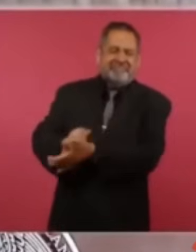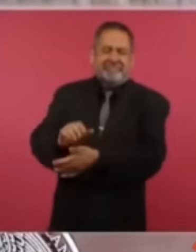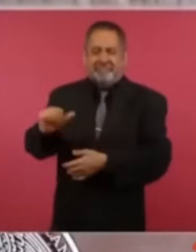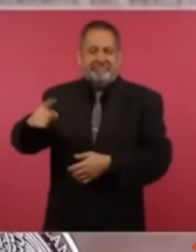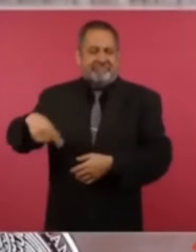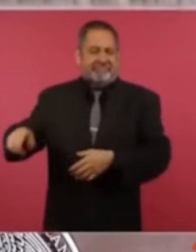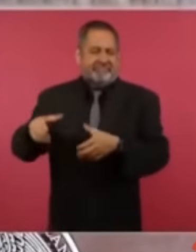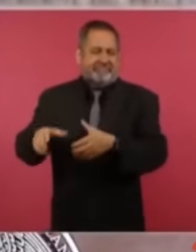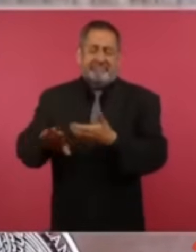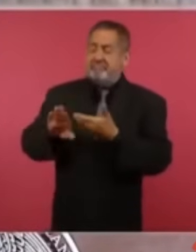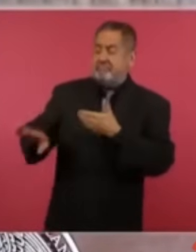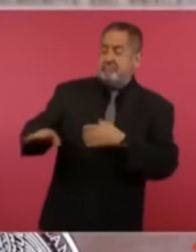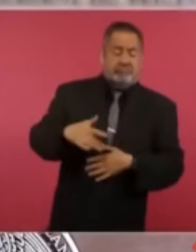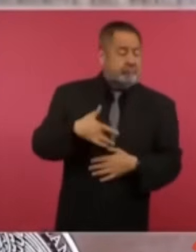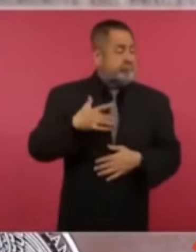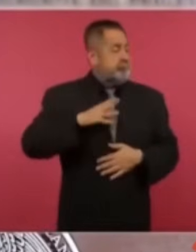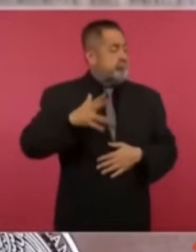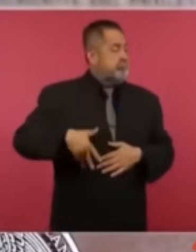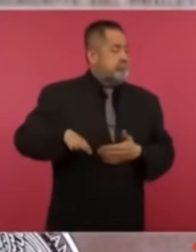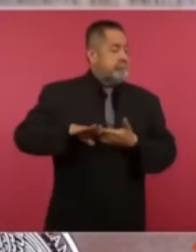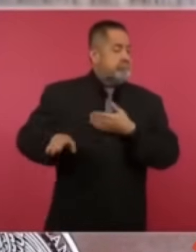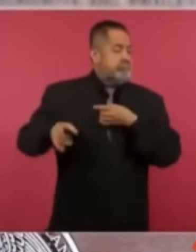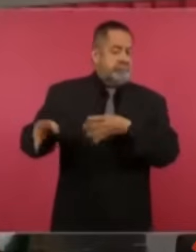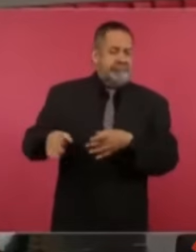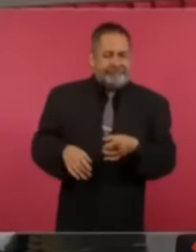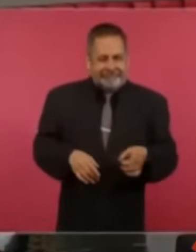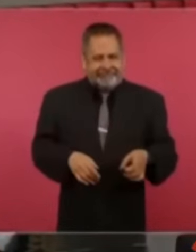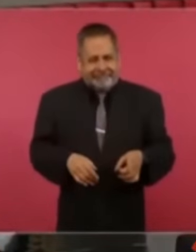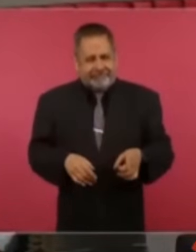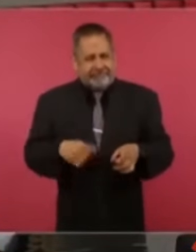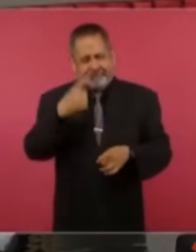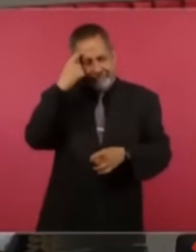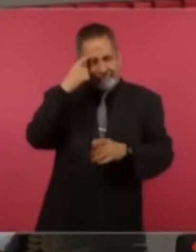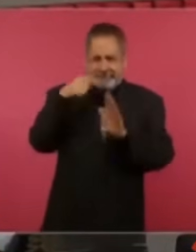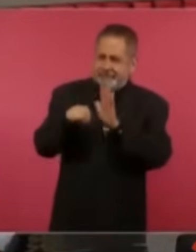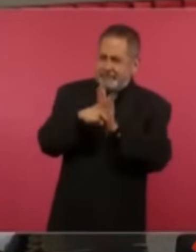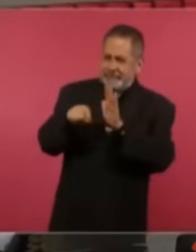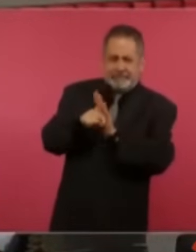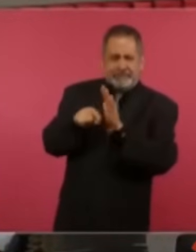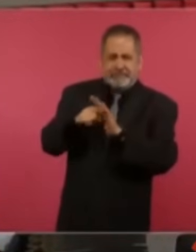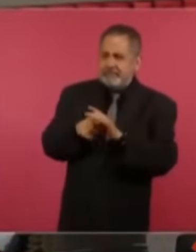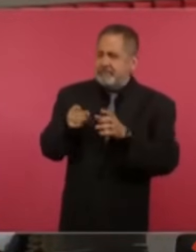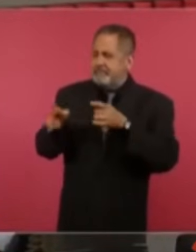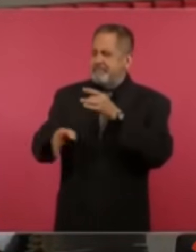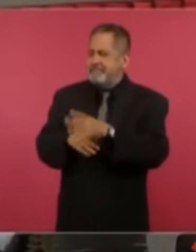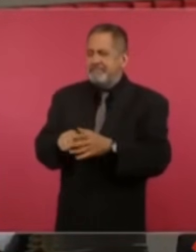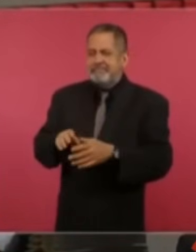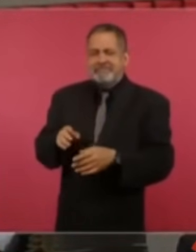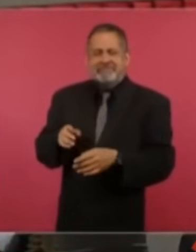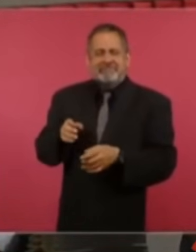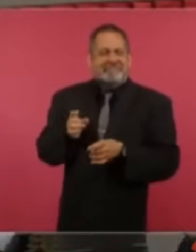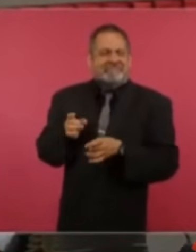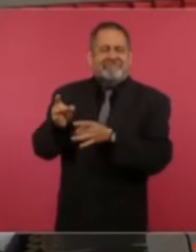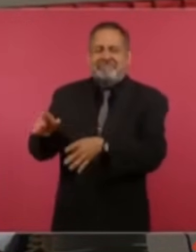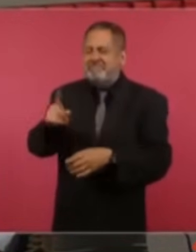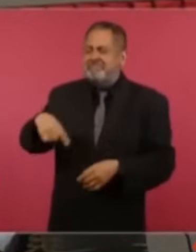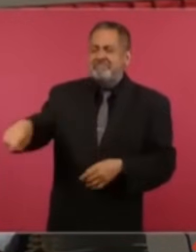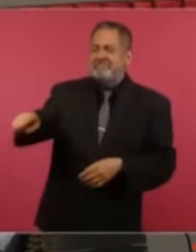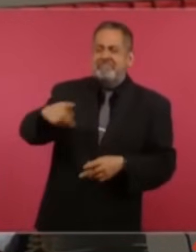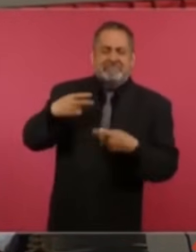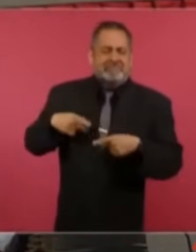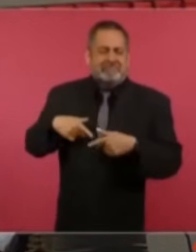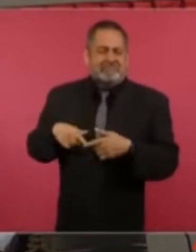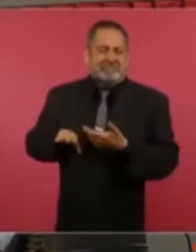y orgullo y reafirma a su modo sus prejuicios racistas. Y